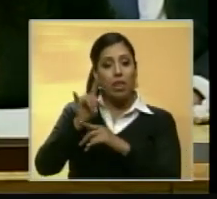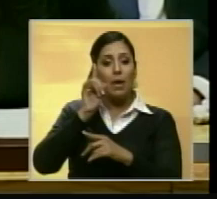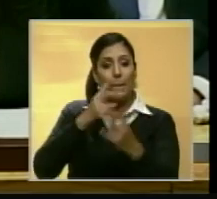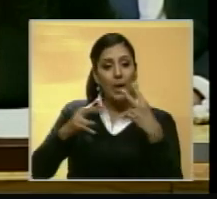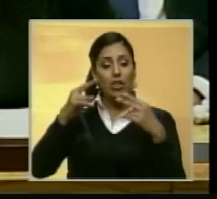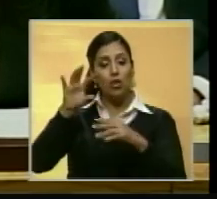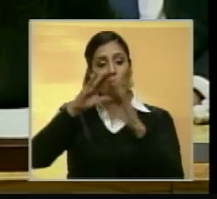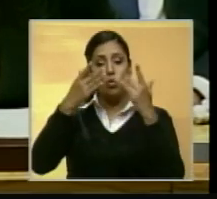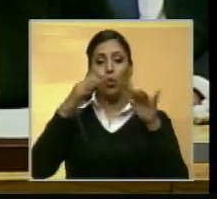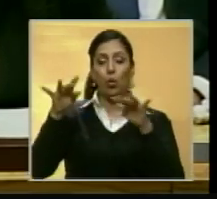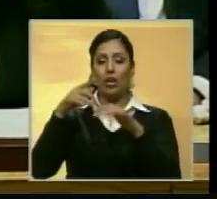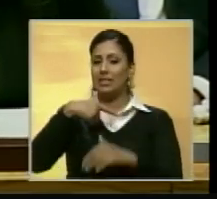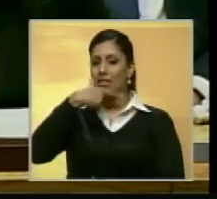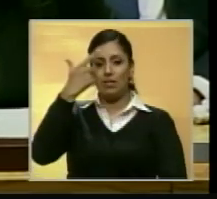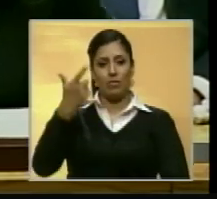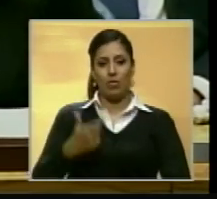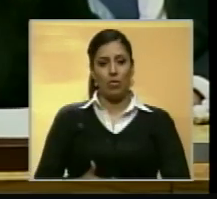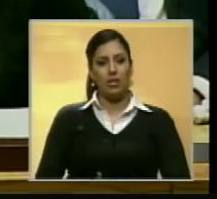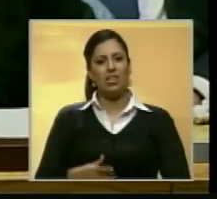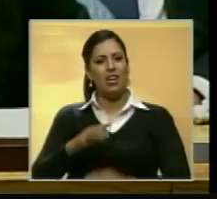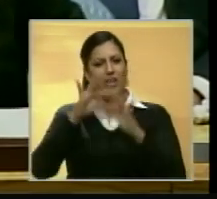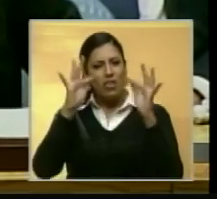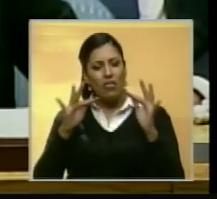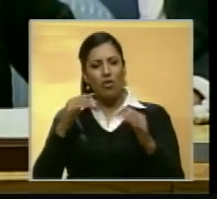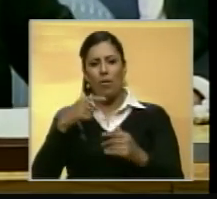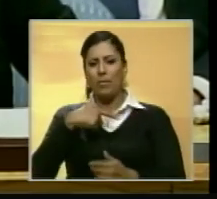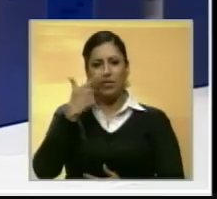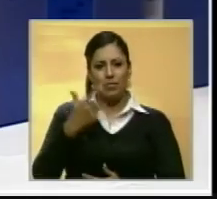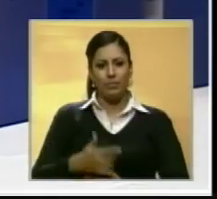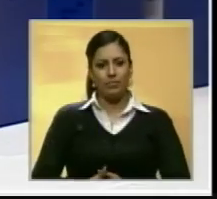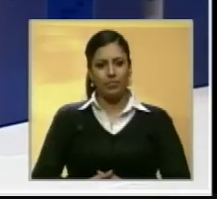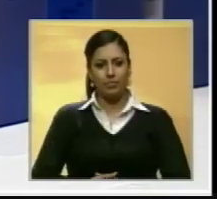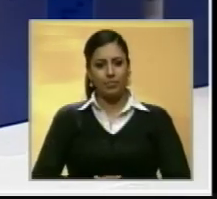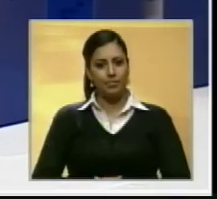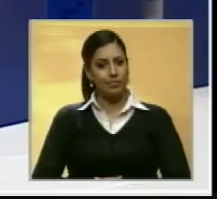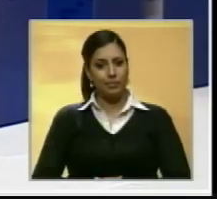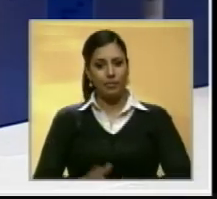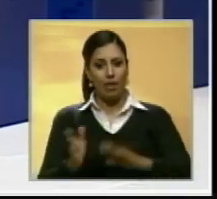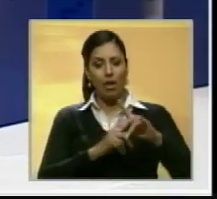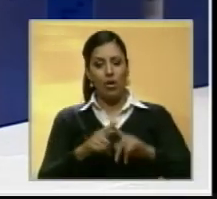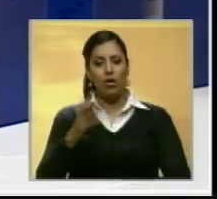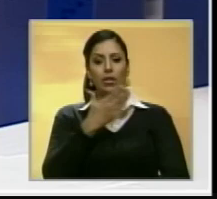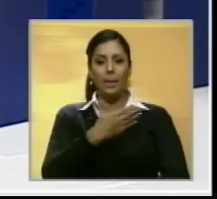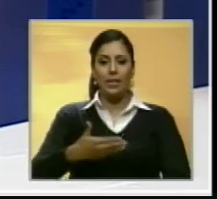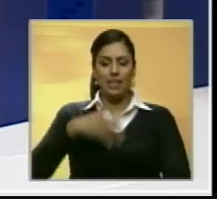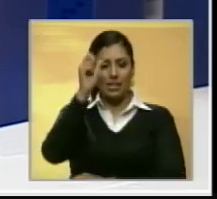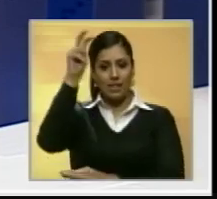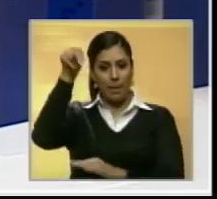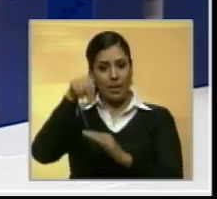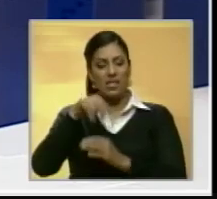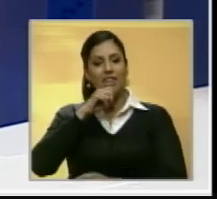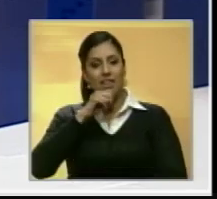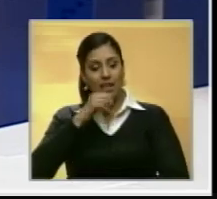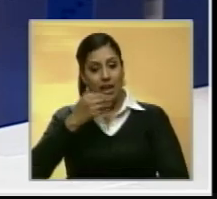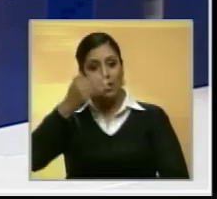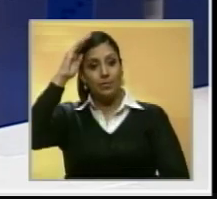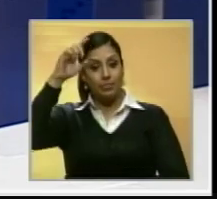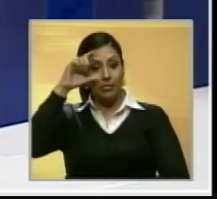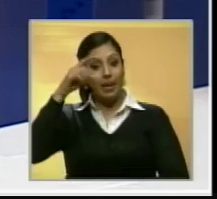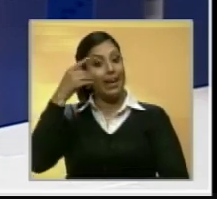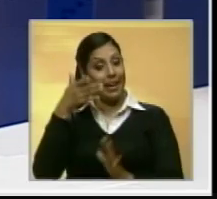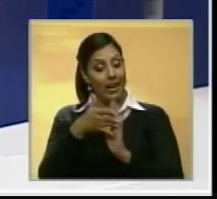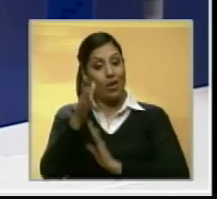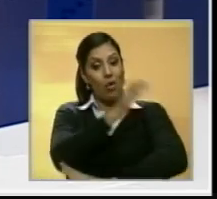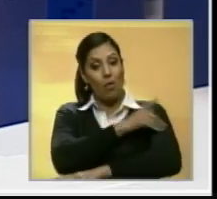de forma tan descarada y de forma tan inmoral. El presidente de la Asamblea Nacional, Henry Ramos Ayub, considera